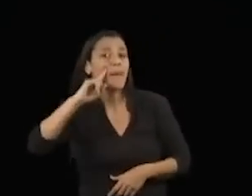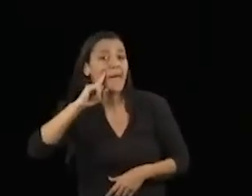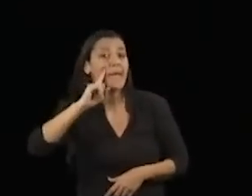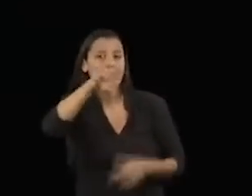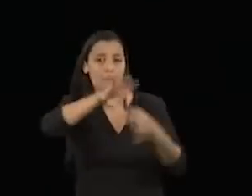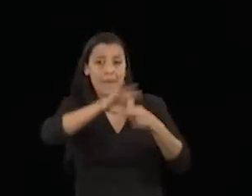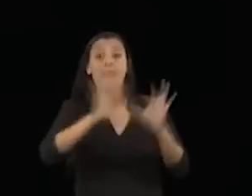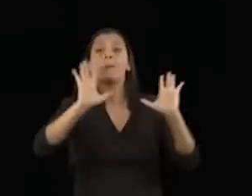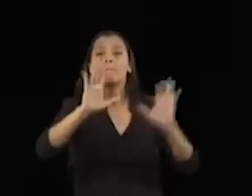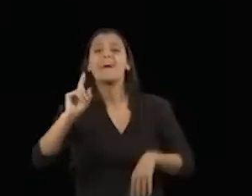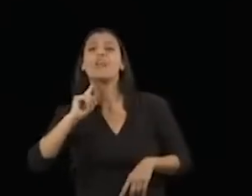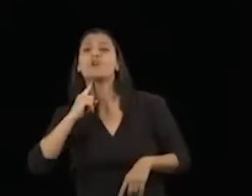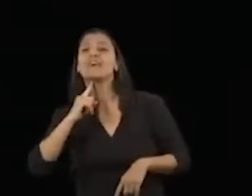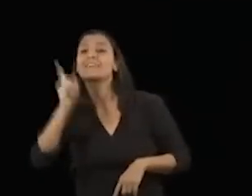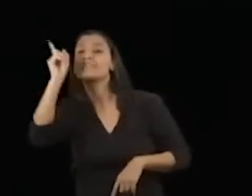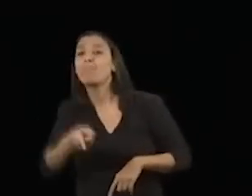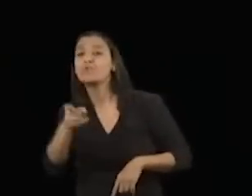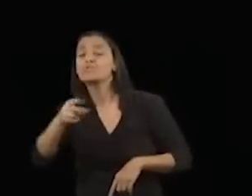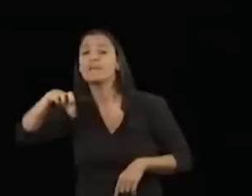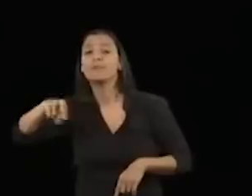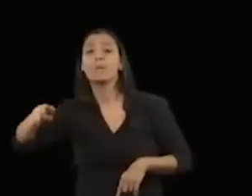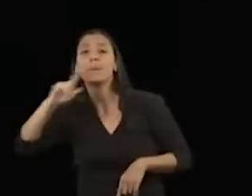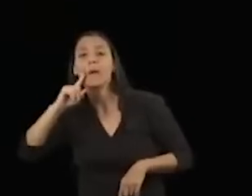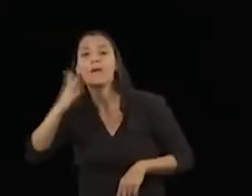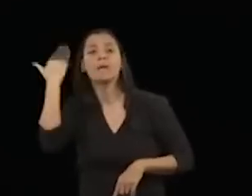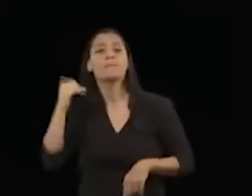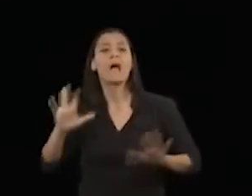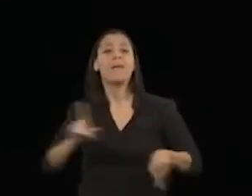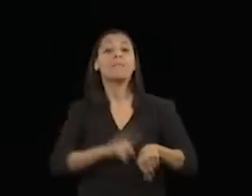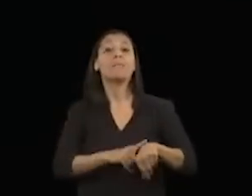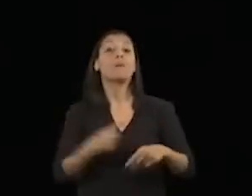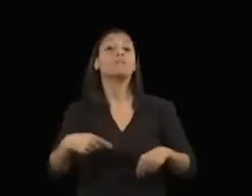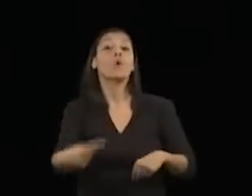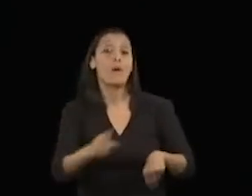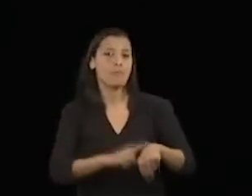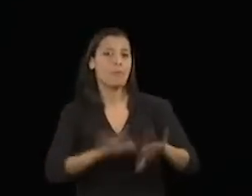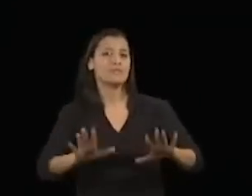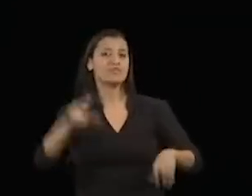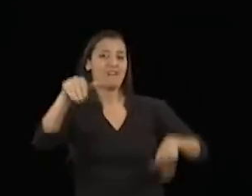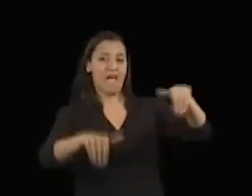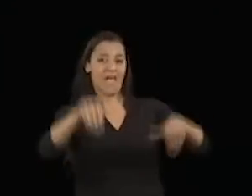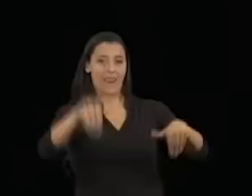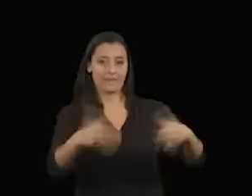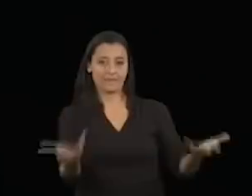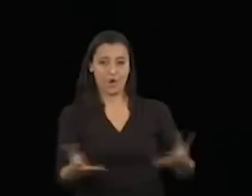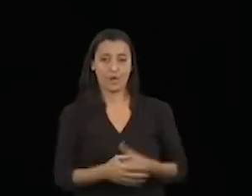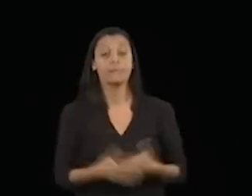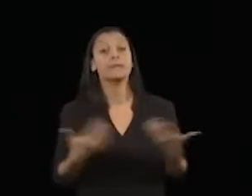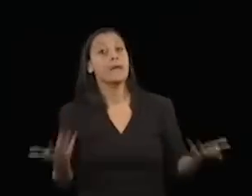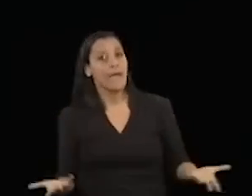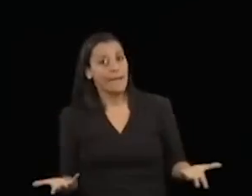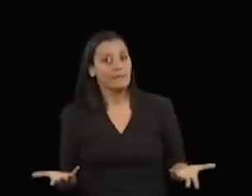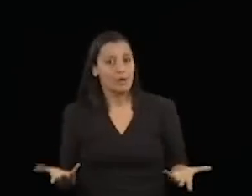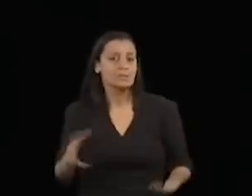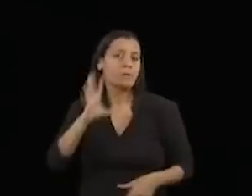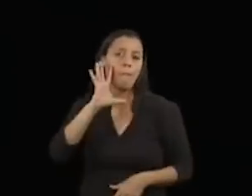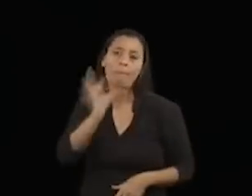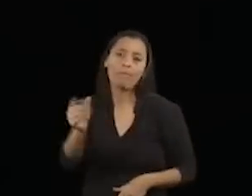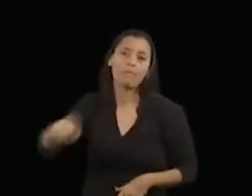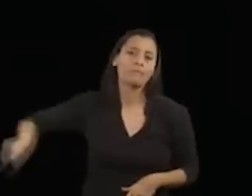28, 13 tomaron lugar en el año electoral. Es decir, estaban dejando una bomba